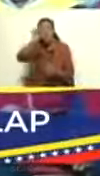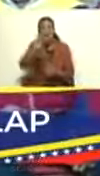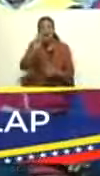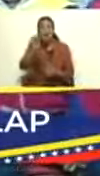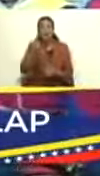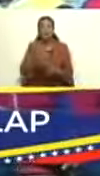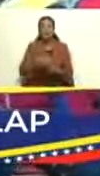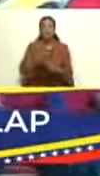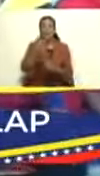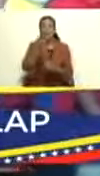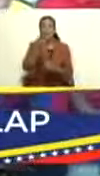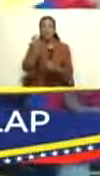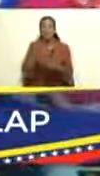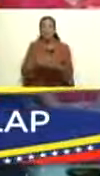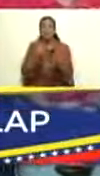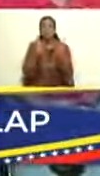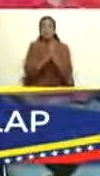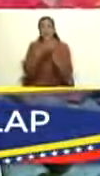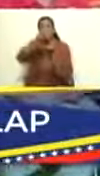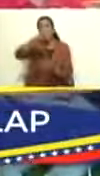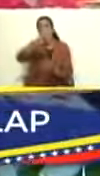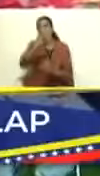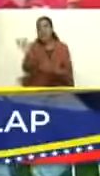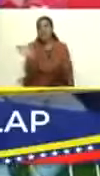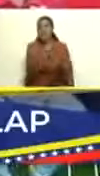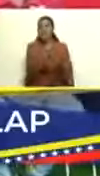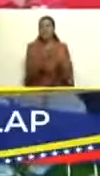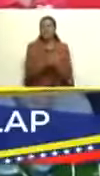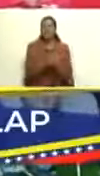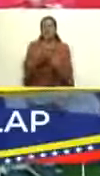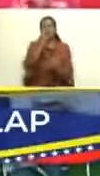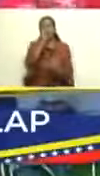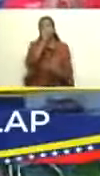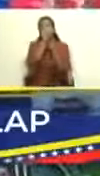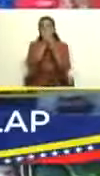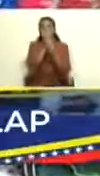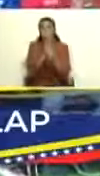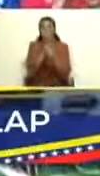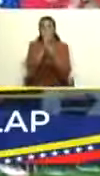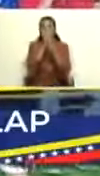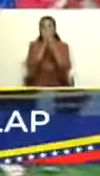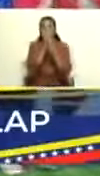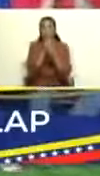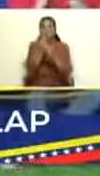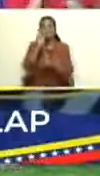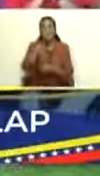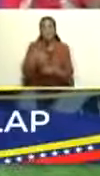Guaribe, Santa María de Ipire, Camaguán, Tucupido.